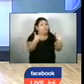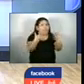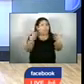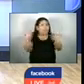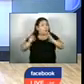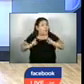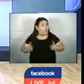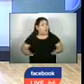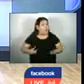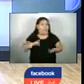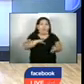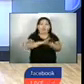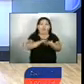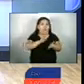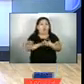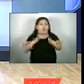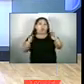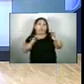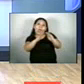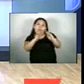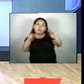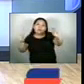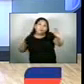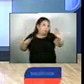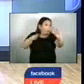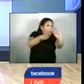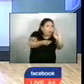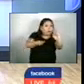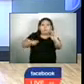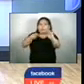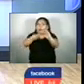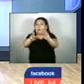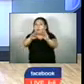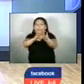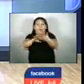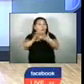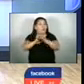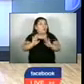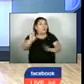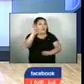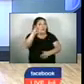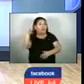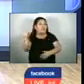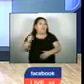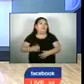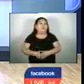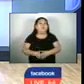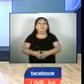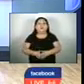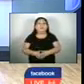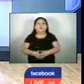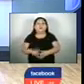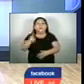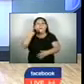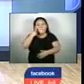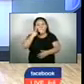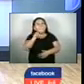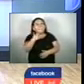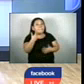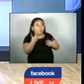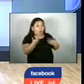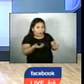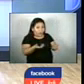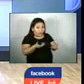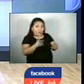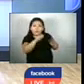mucho menos llevándoselo a la puerta de su casa de manera gratuita. Habrá que ver, Rocío, si vamos a continuar siempre con